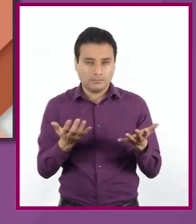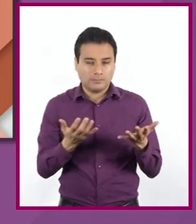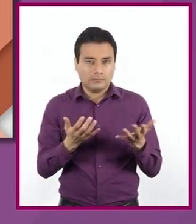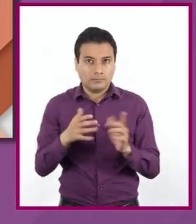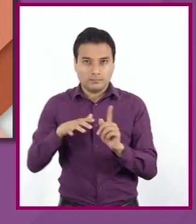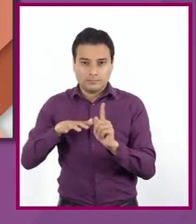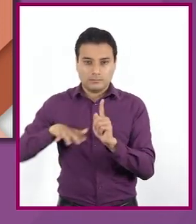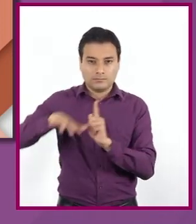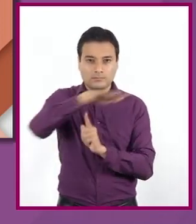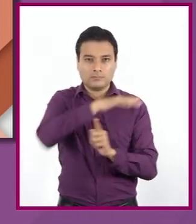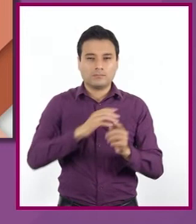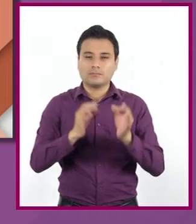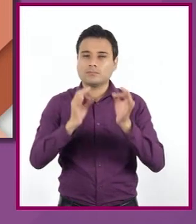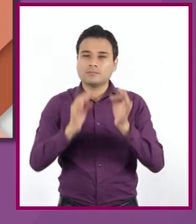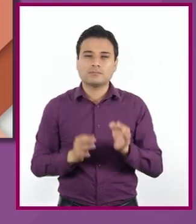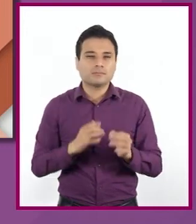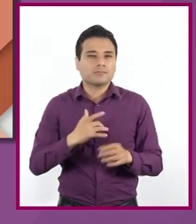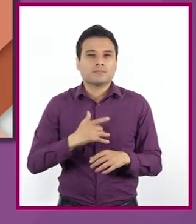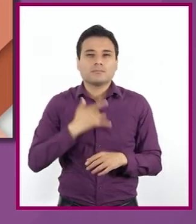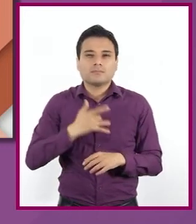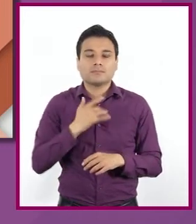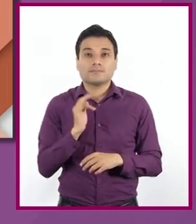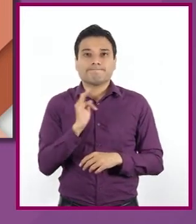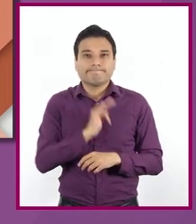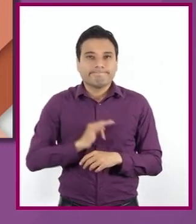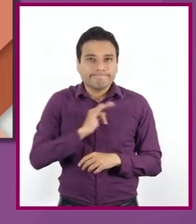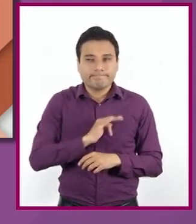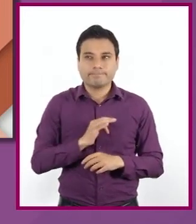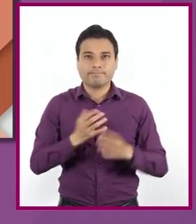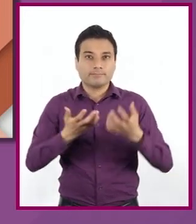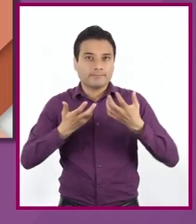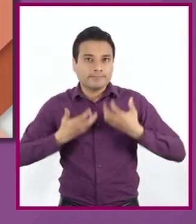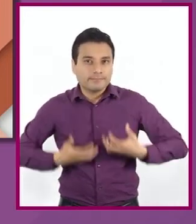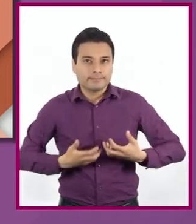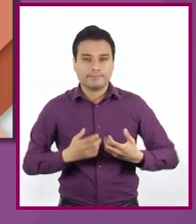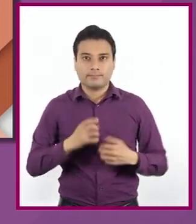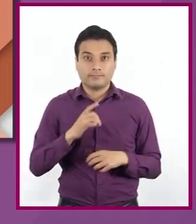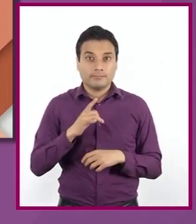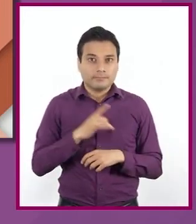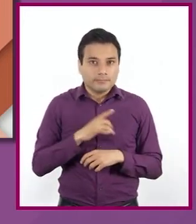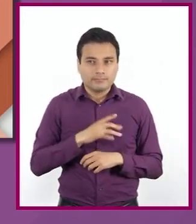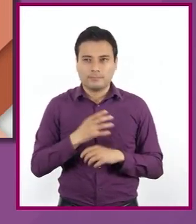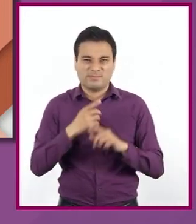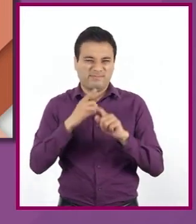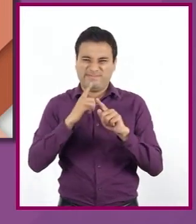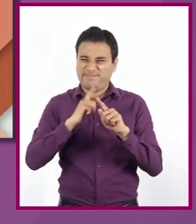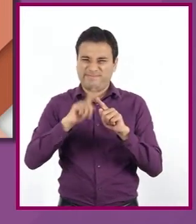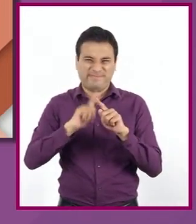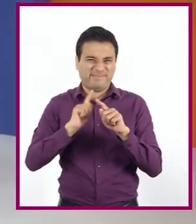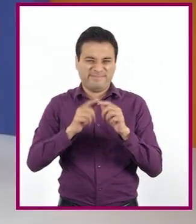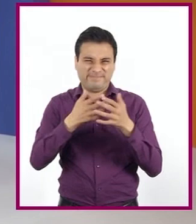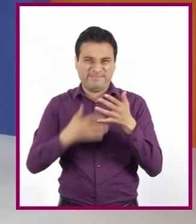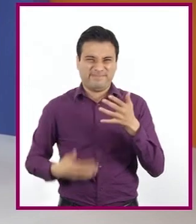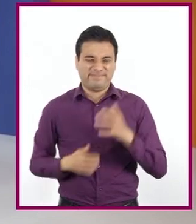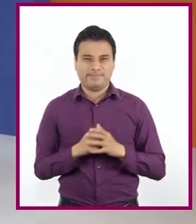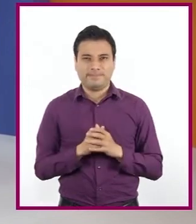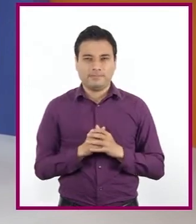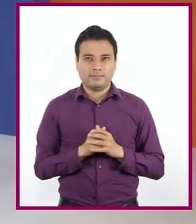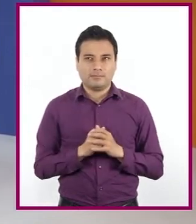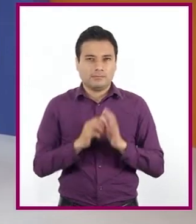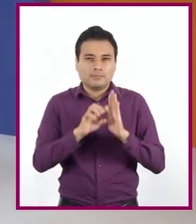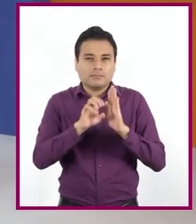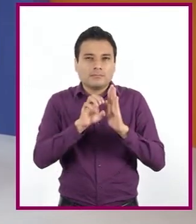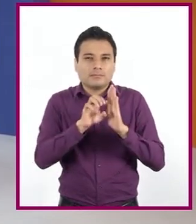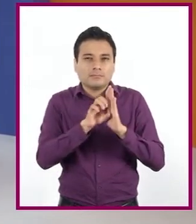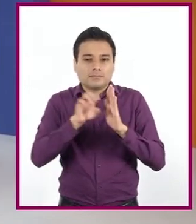y sensaciones de felicidad, tristeza, miedo o muchas otras posibilidades. ¿Y qué pasa si